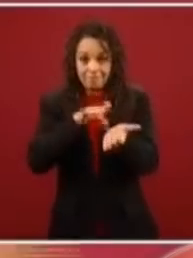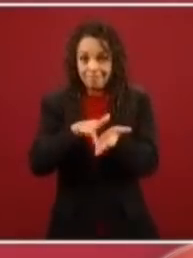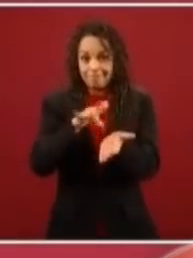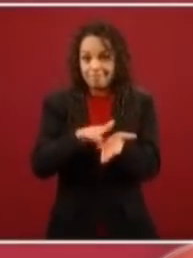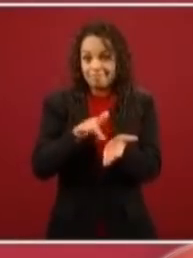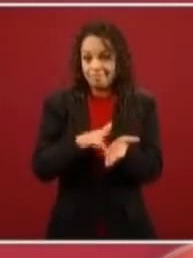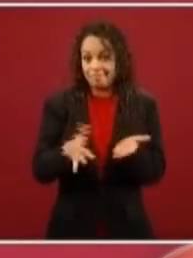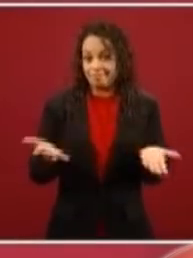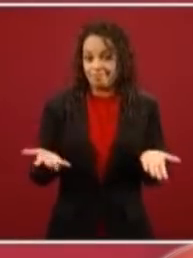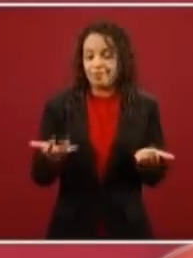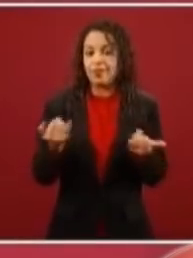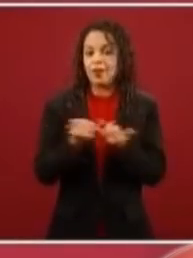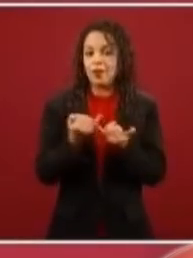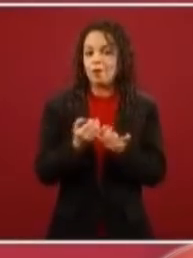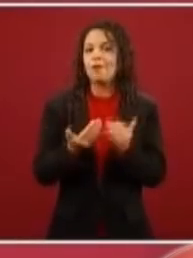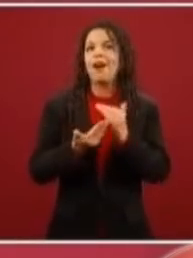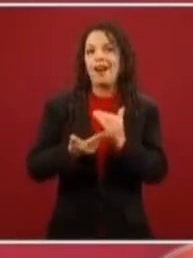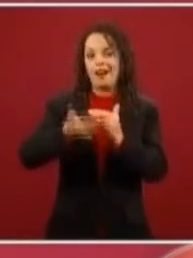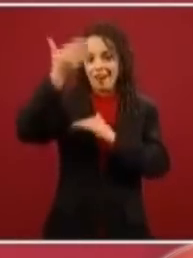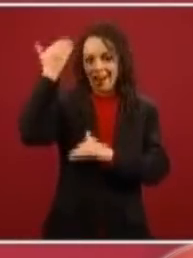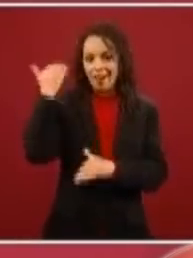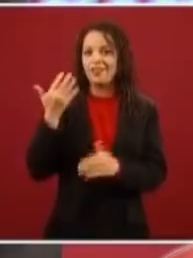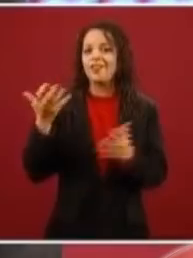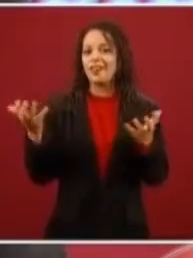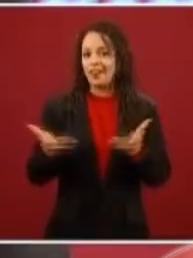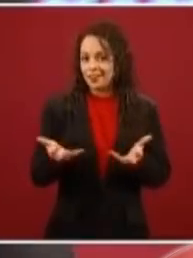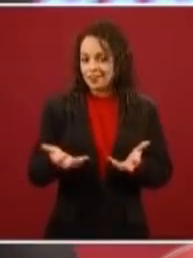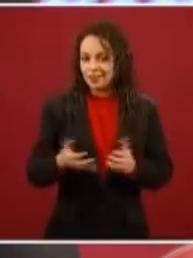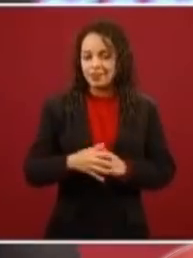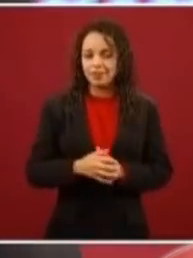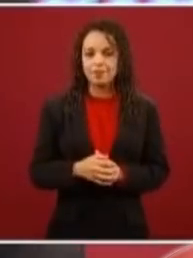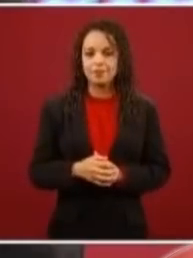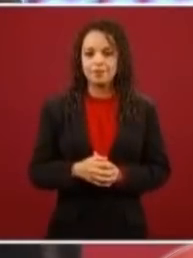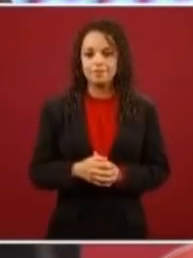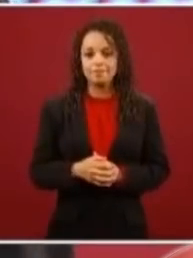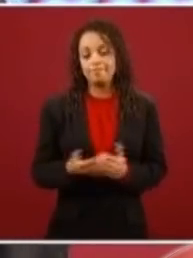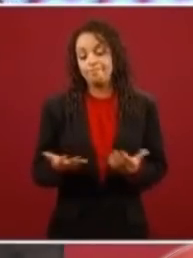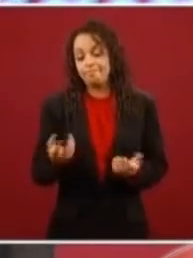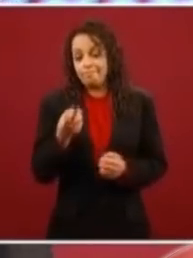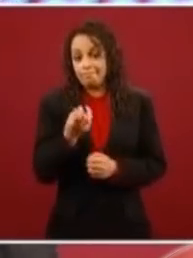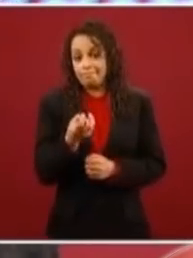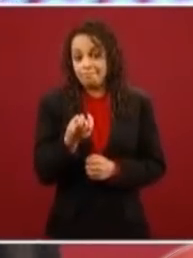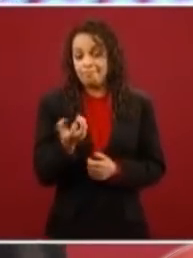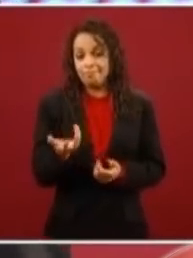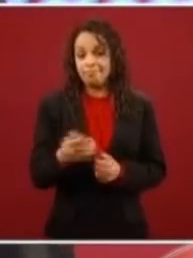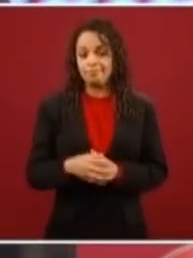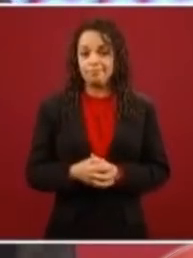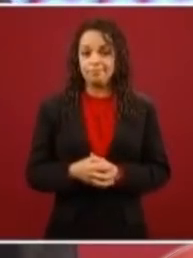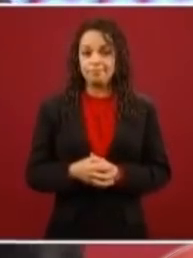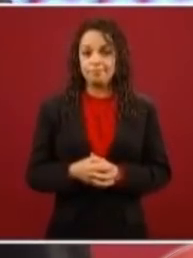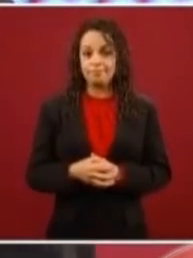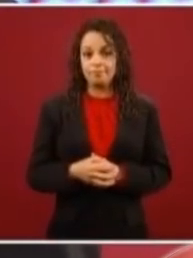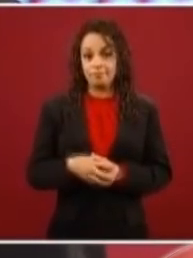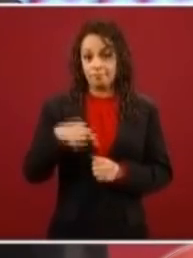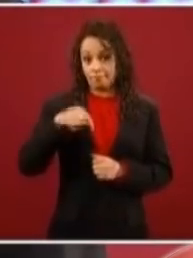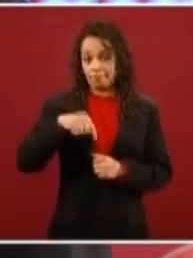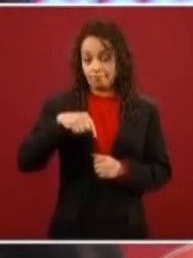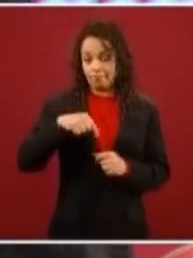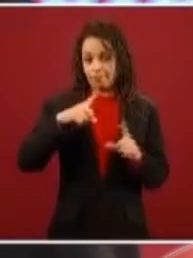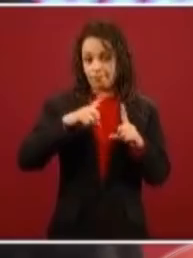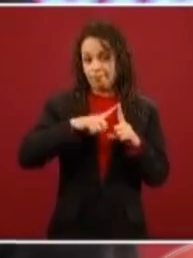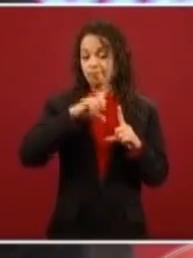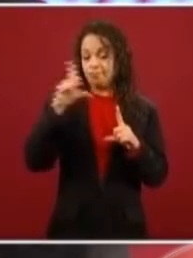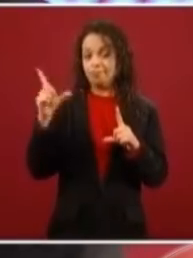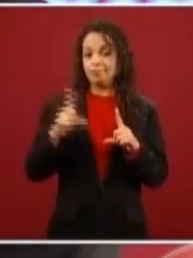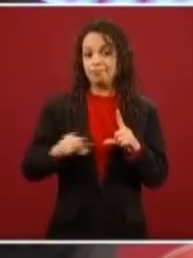como se hacía anteriormente, pues entonces el país